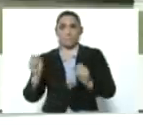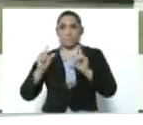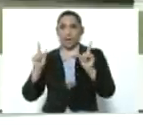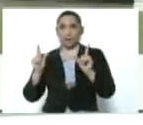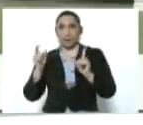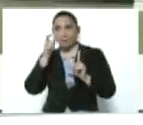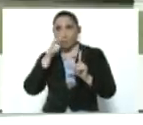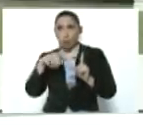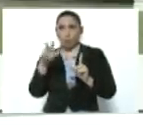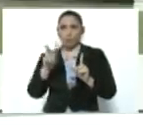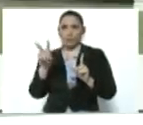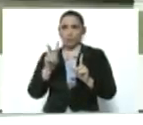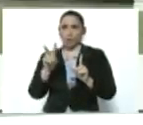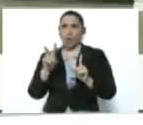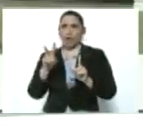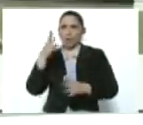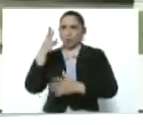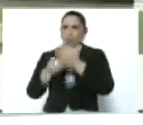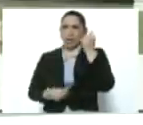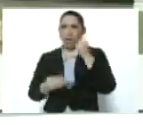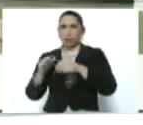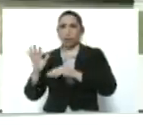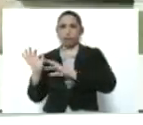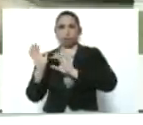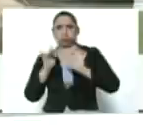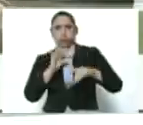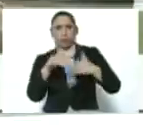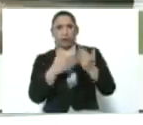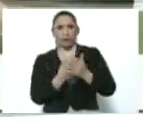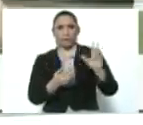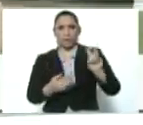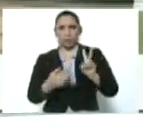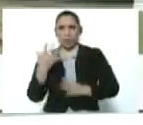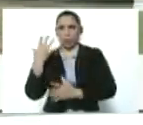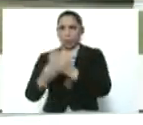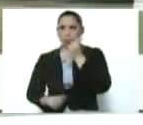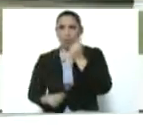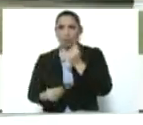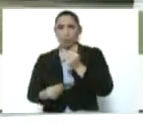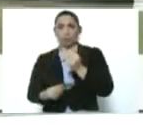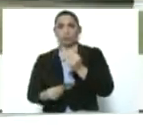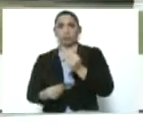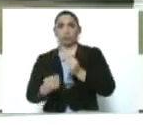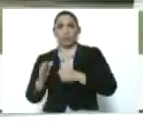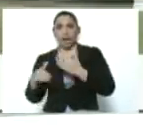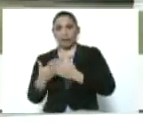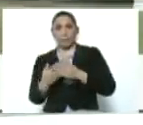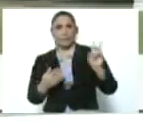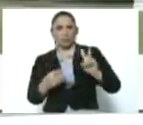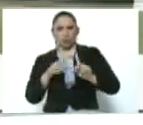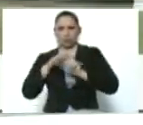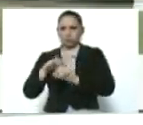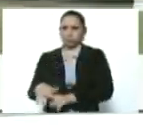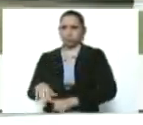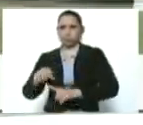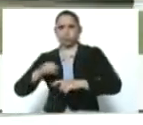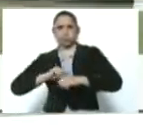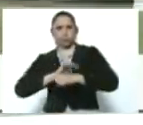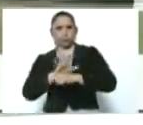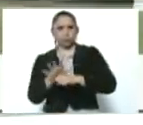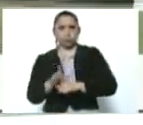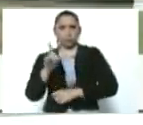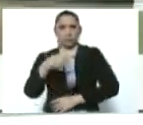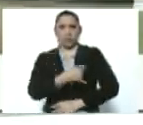huyendo o migrando hacia venezuela huyendo hacia venezuela de la xenofobia del coronavirus del corona